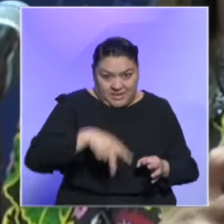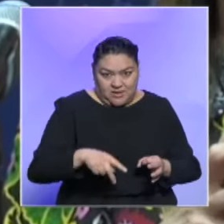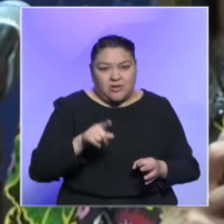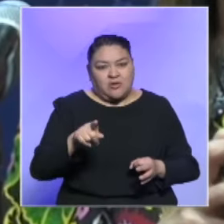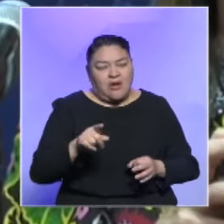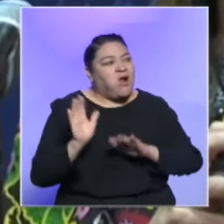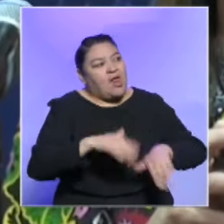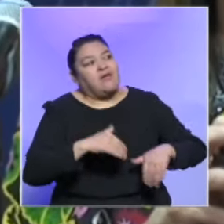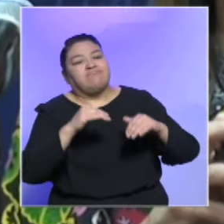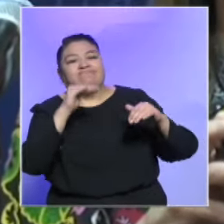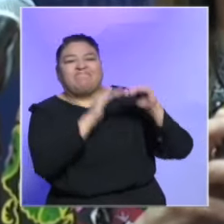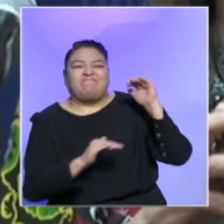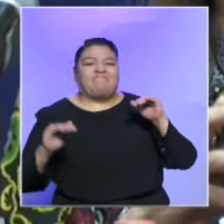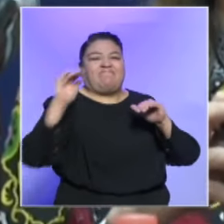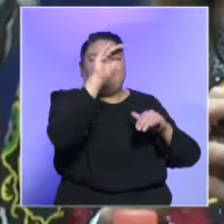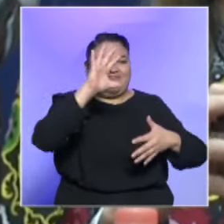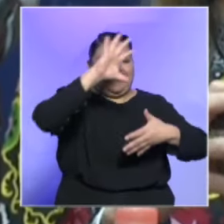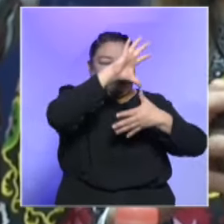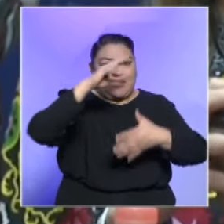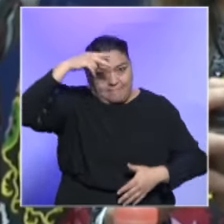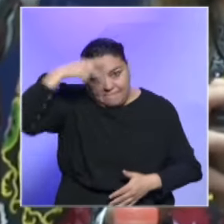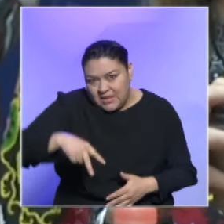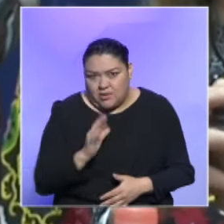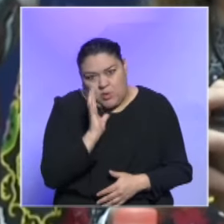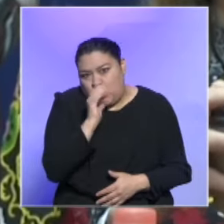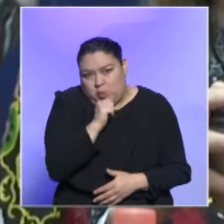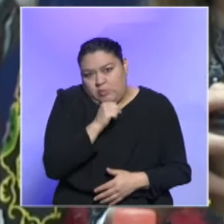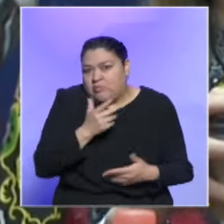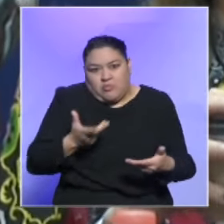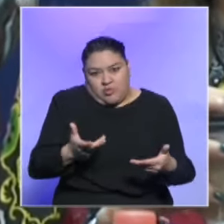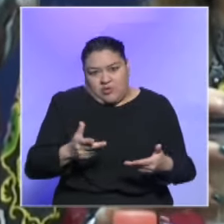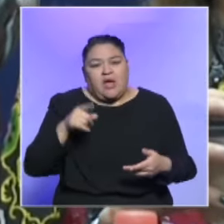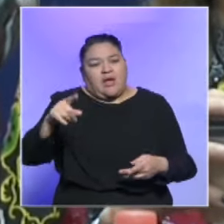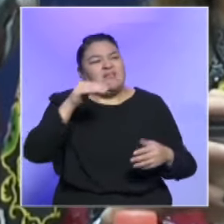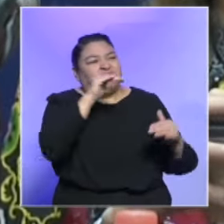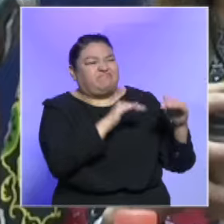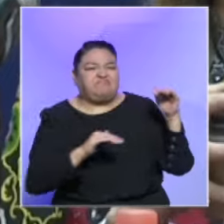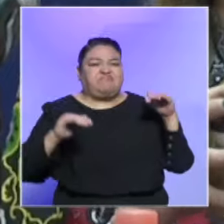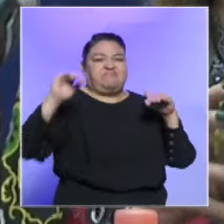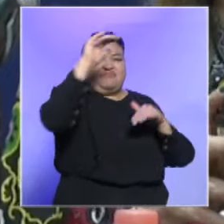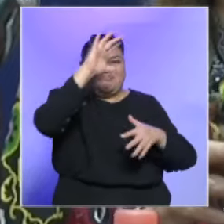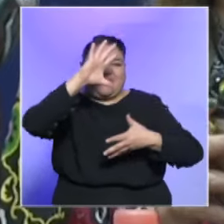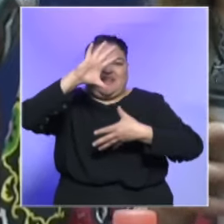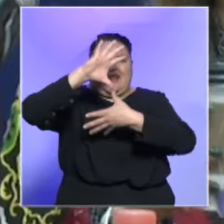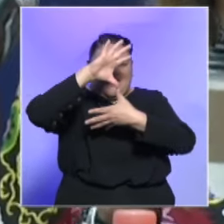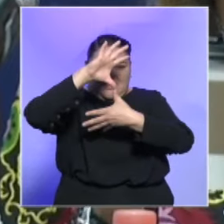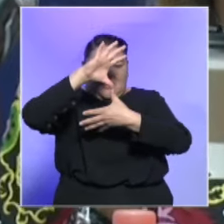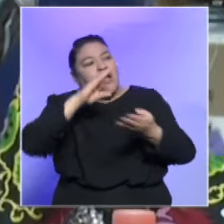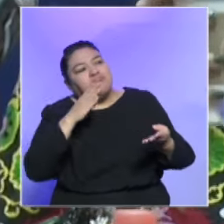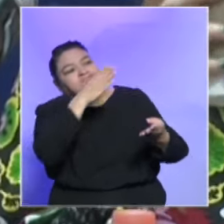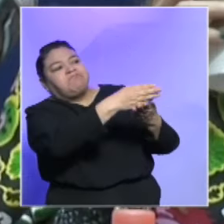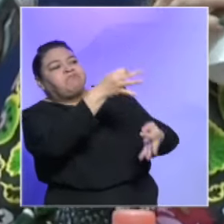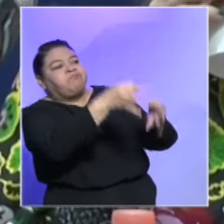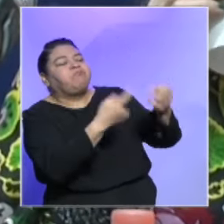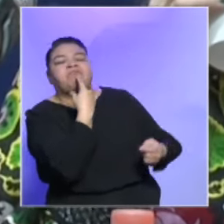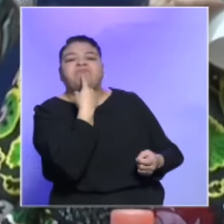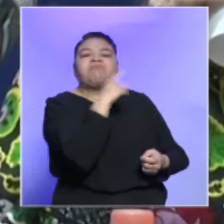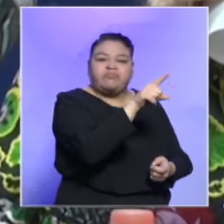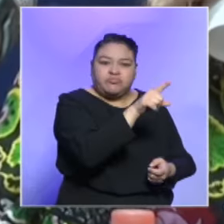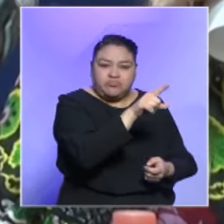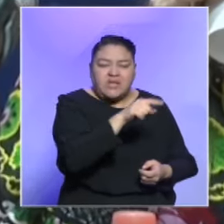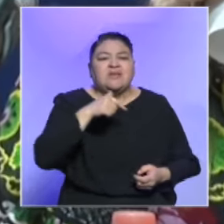porque no había posibilidad, y esa era la verdad. Entonces se fue ya directamente a la justicia interamericana. Y